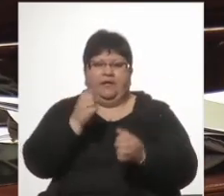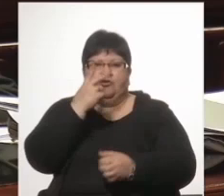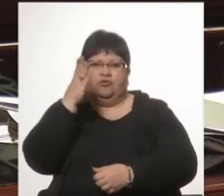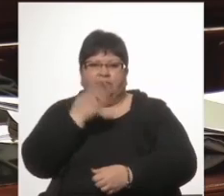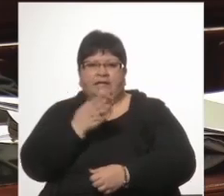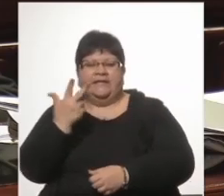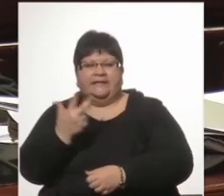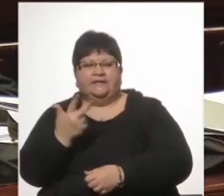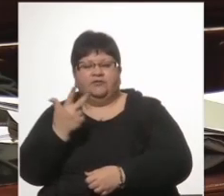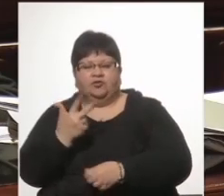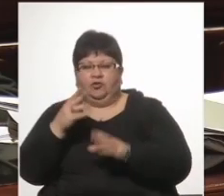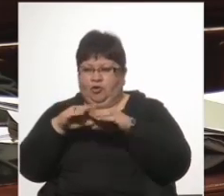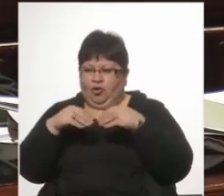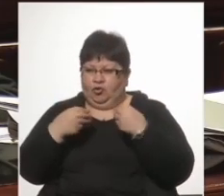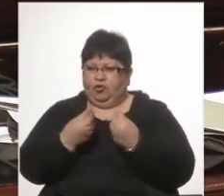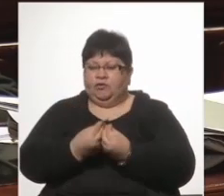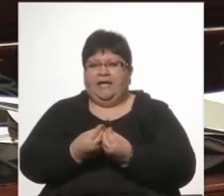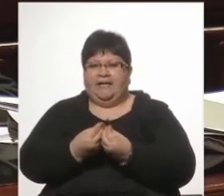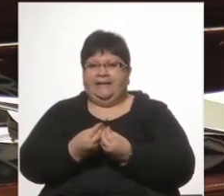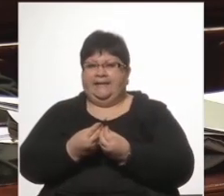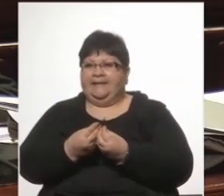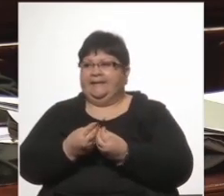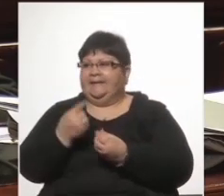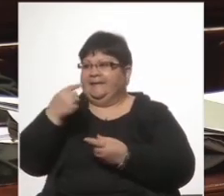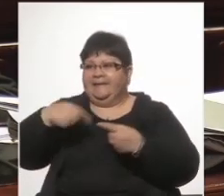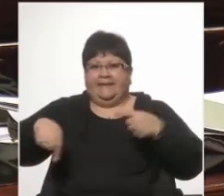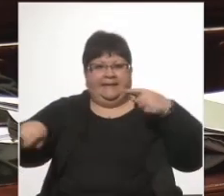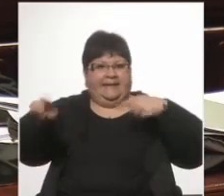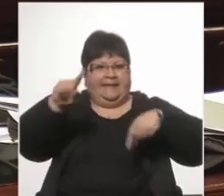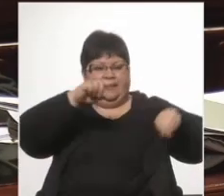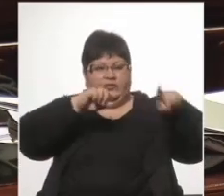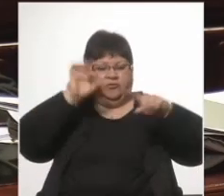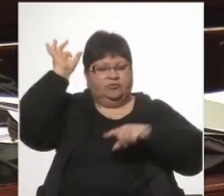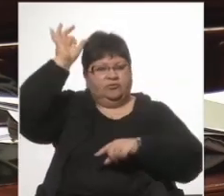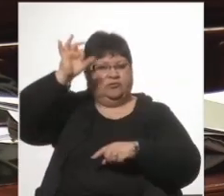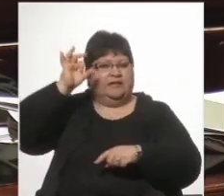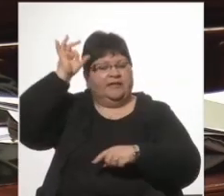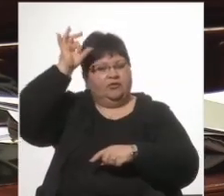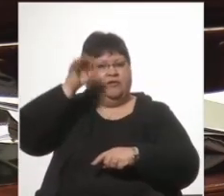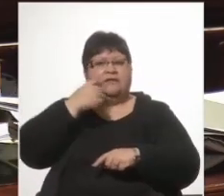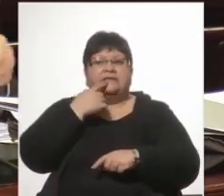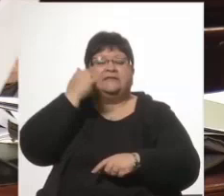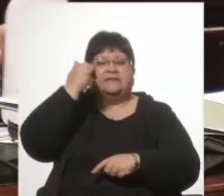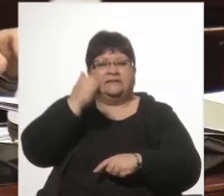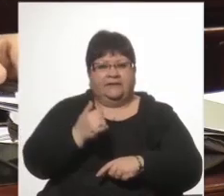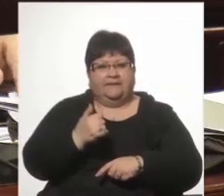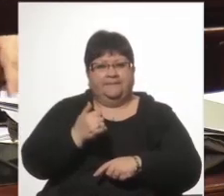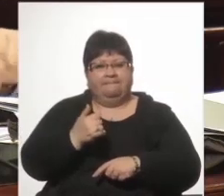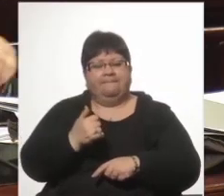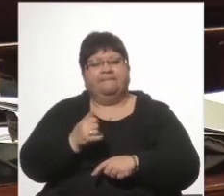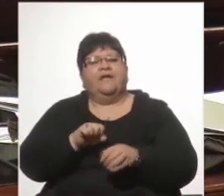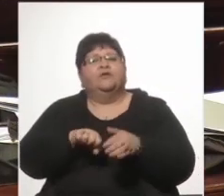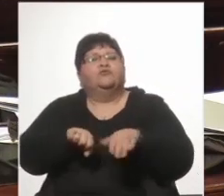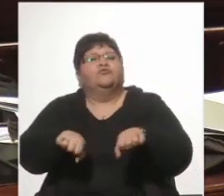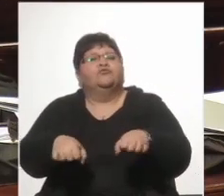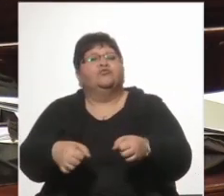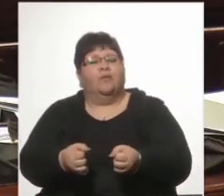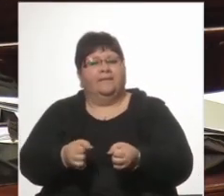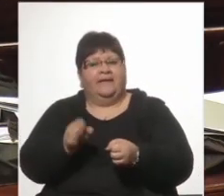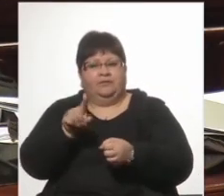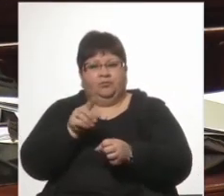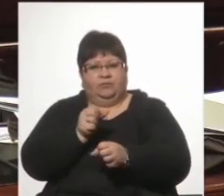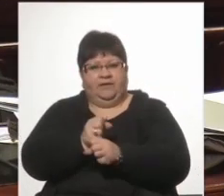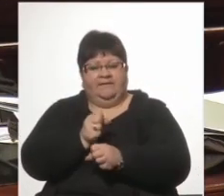del total de sus componentes resolverá si hay lugar a la formación de causa y en caso afirmativo lo declarará suspendido en sus funciones y